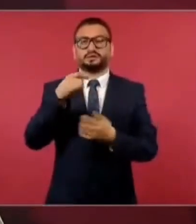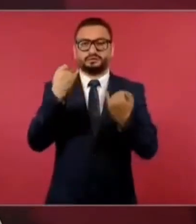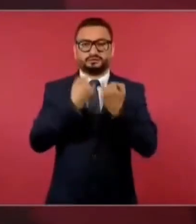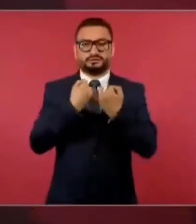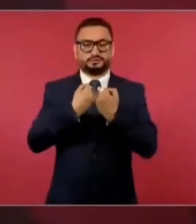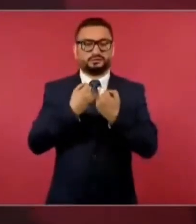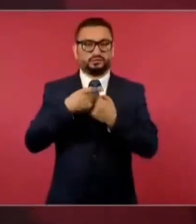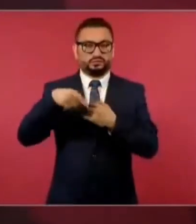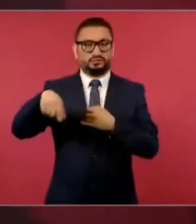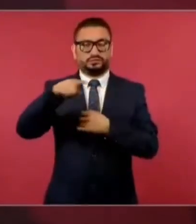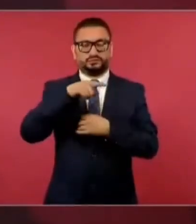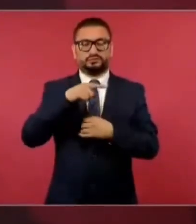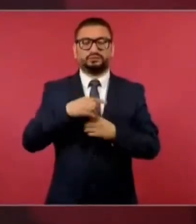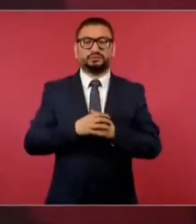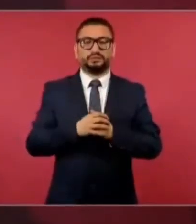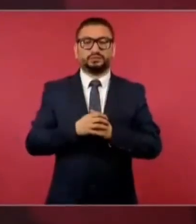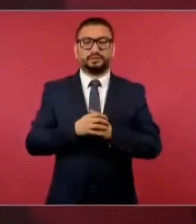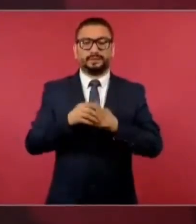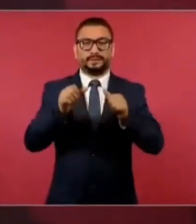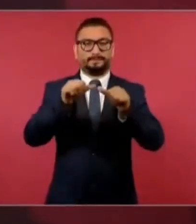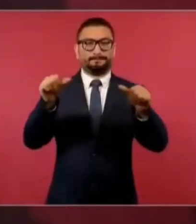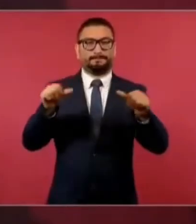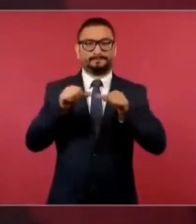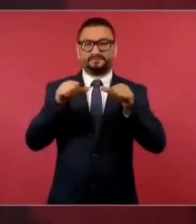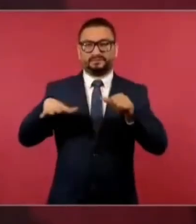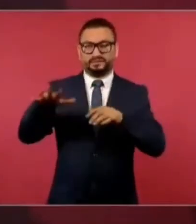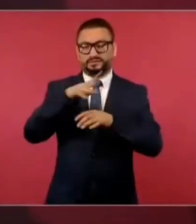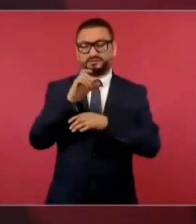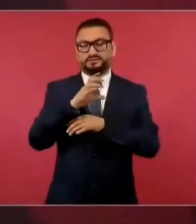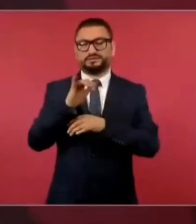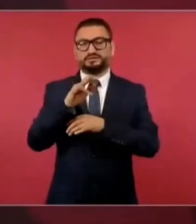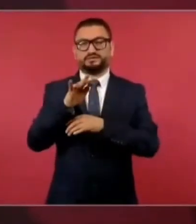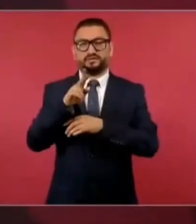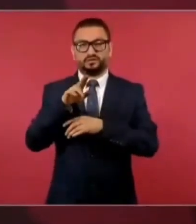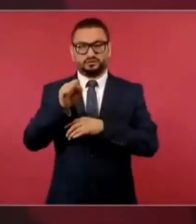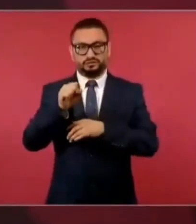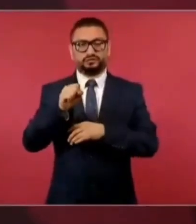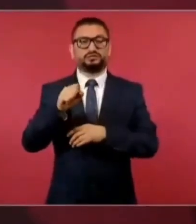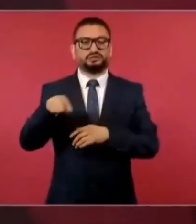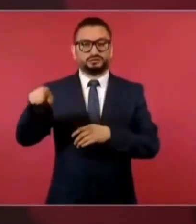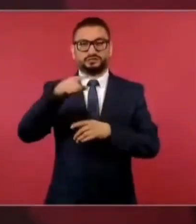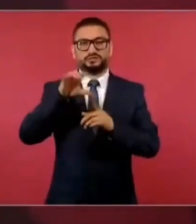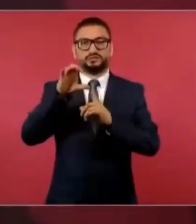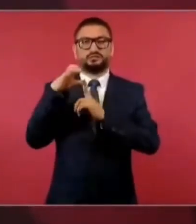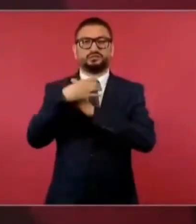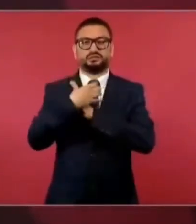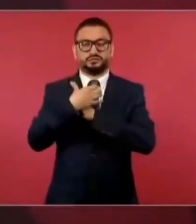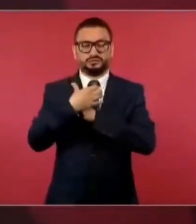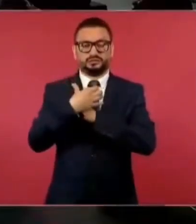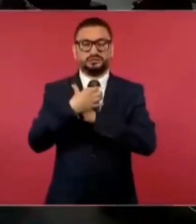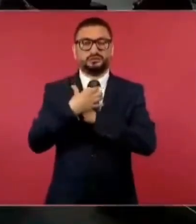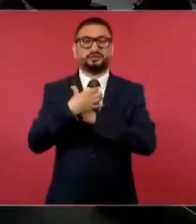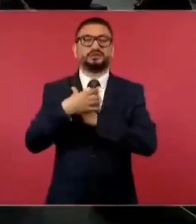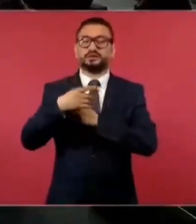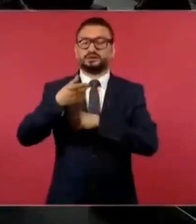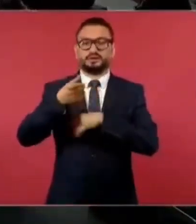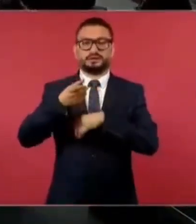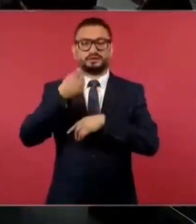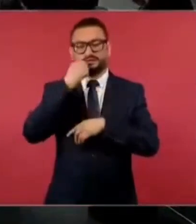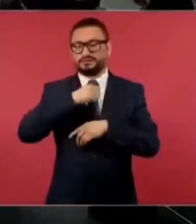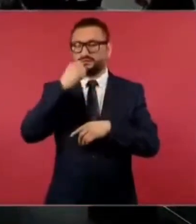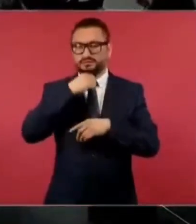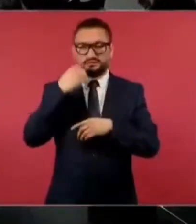el área de CIFRUS, que es el comité que está todo el tiempo